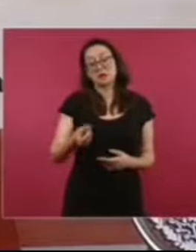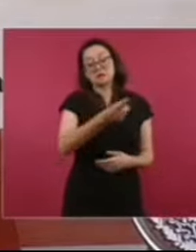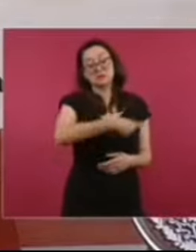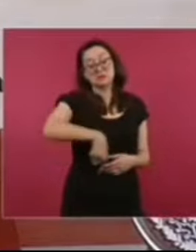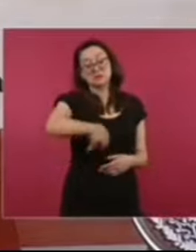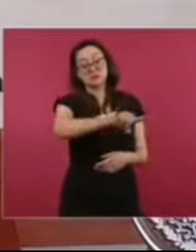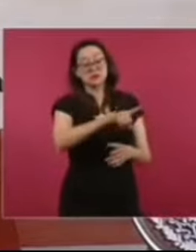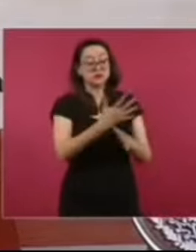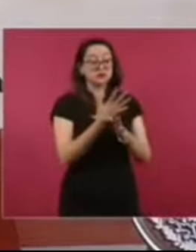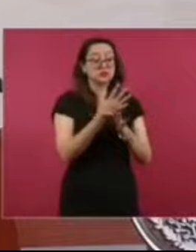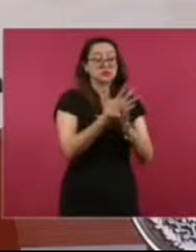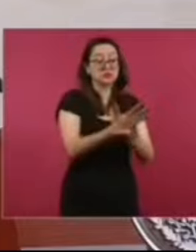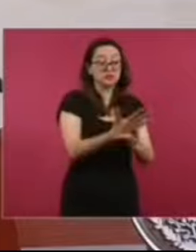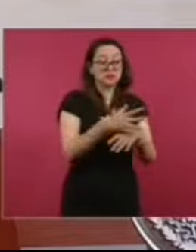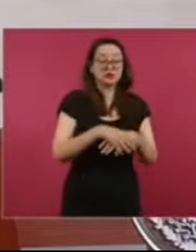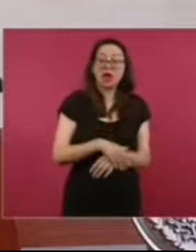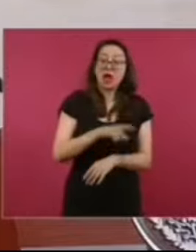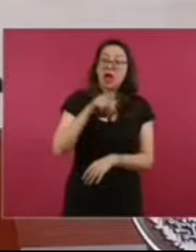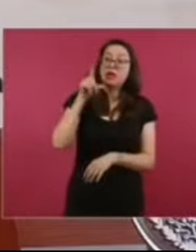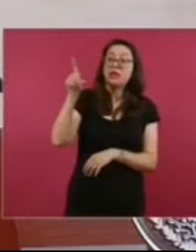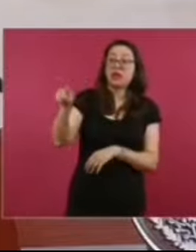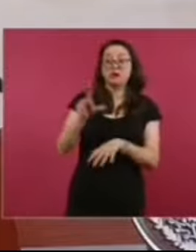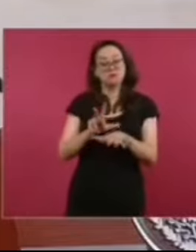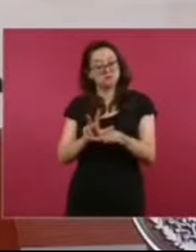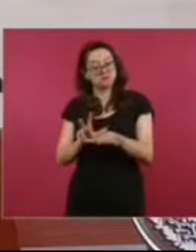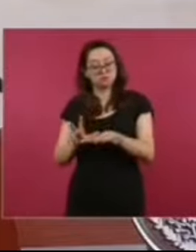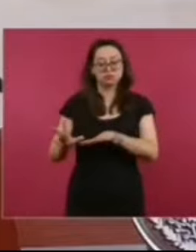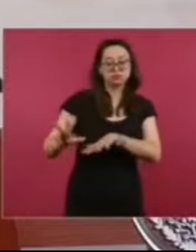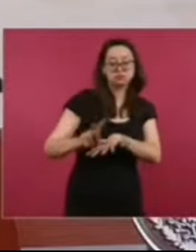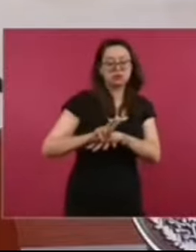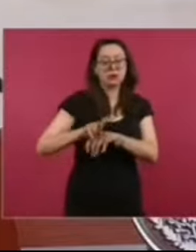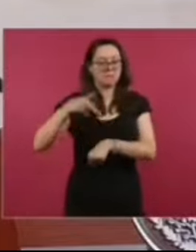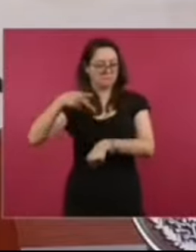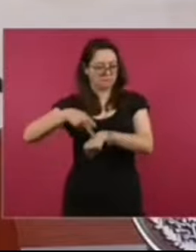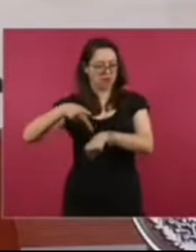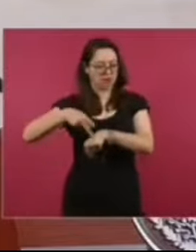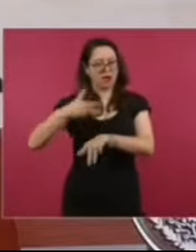balasto en el Tren Maya,